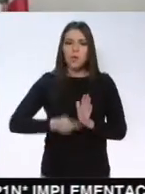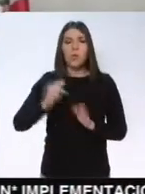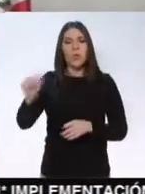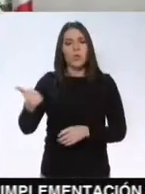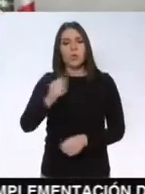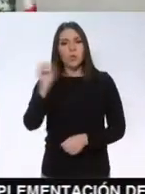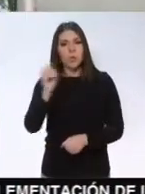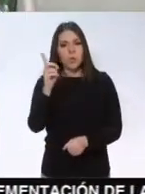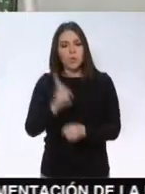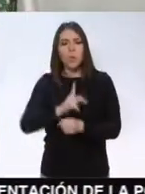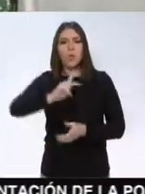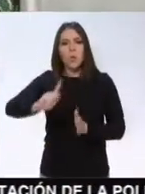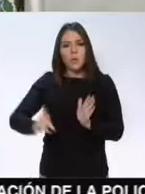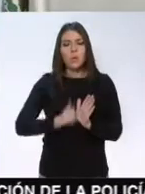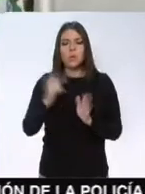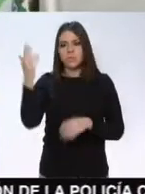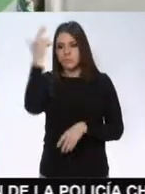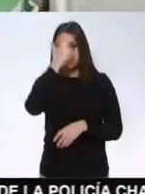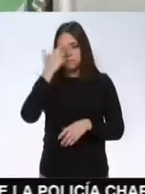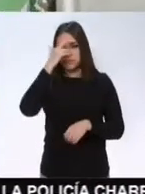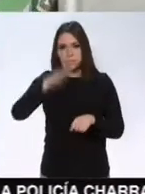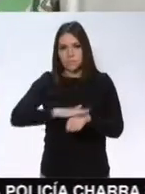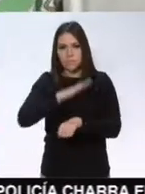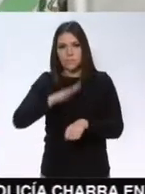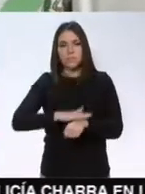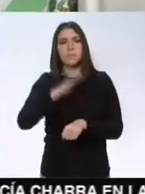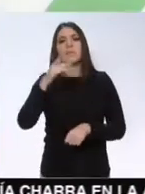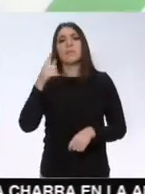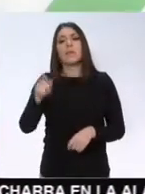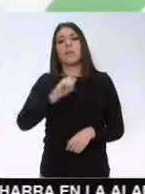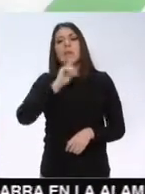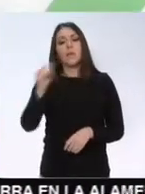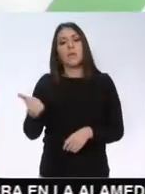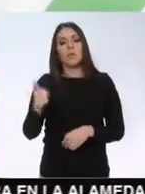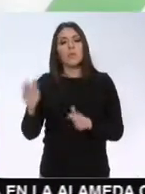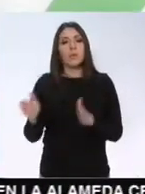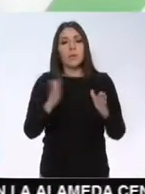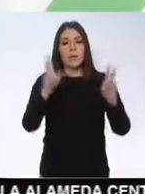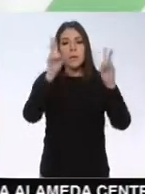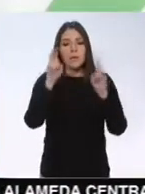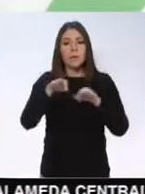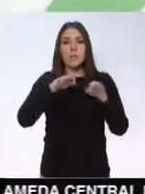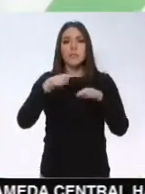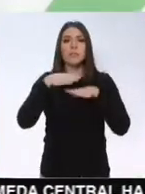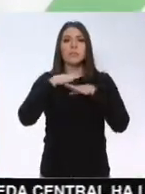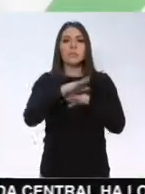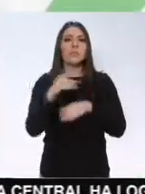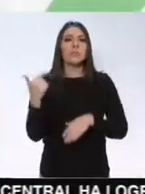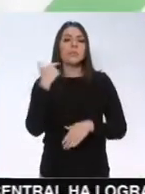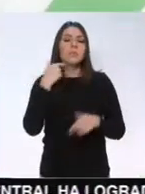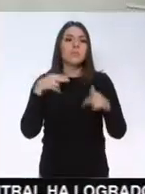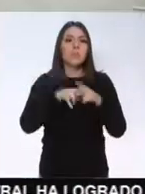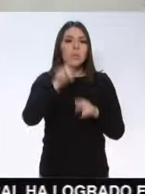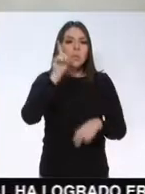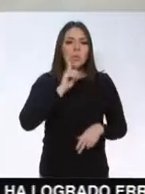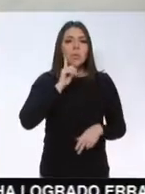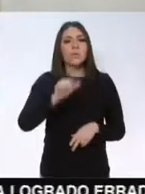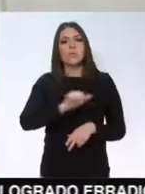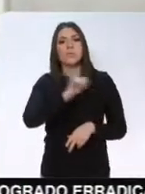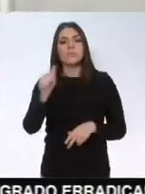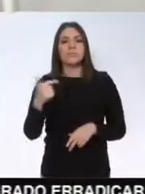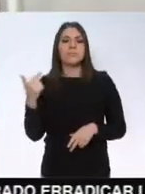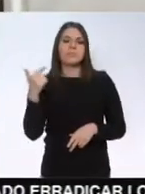revalidados. En otros temas que también trabaja la institución son feminicidios, homicidios dolosos y en